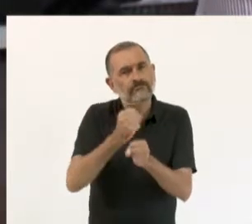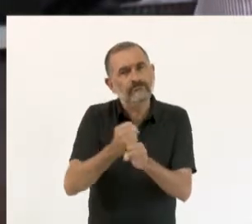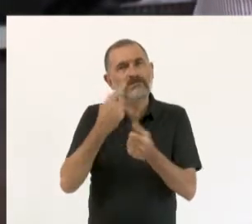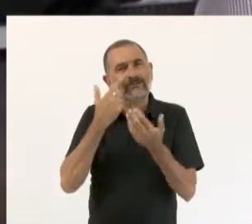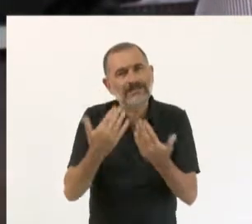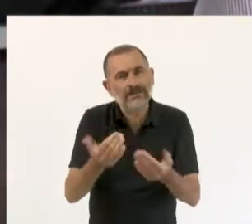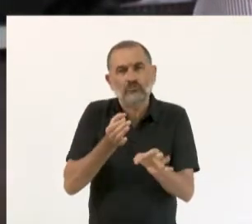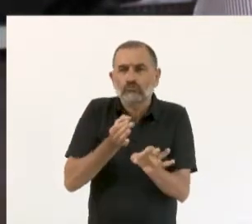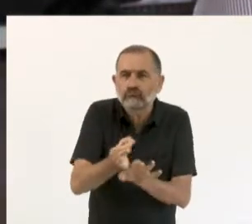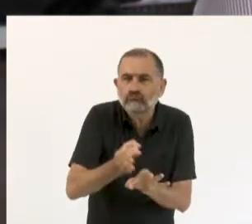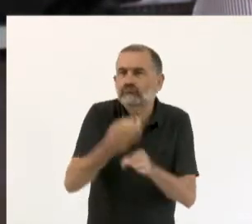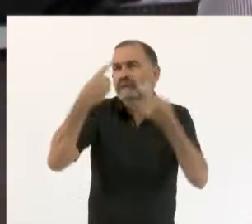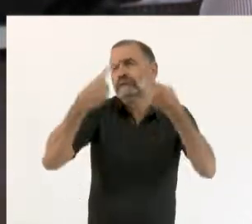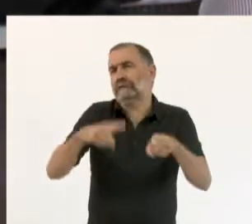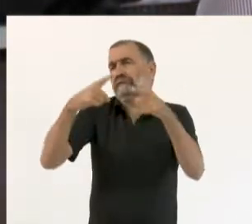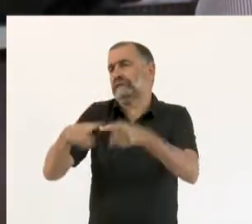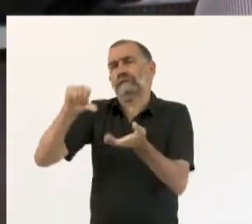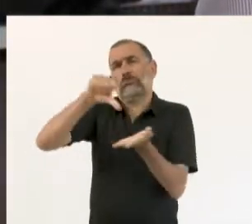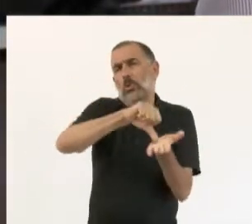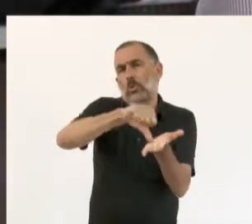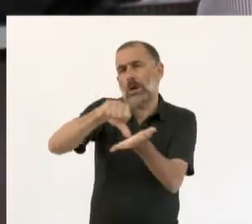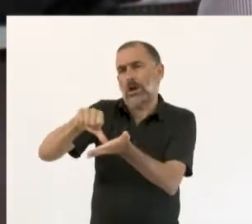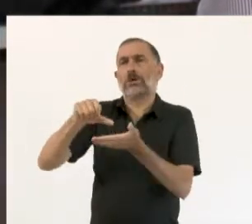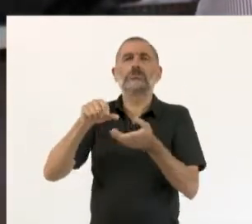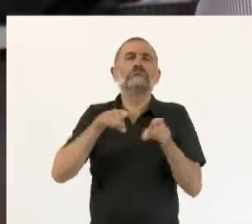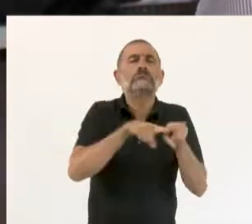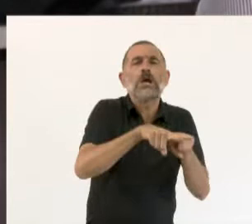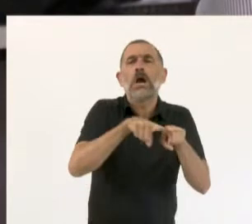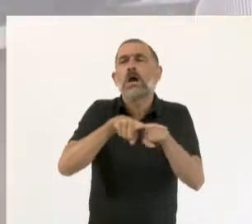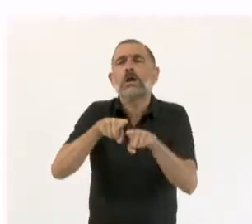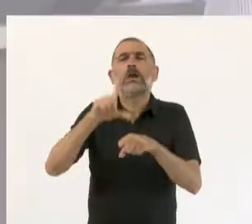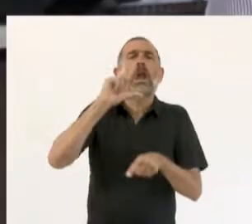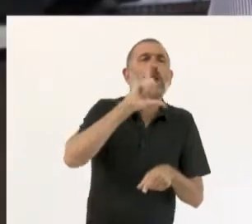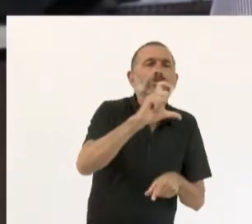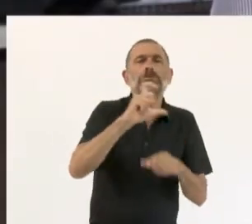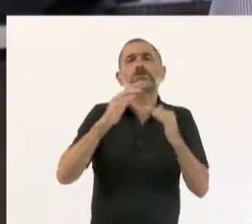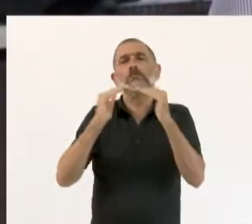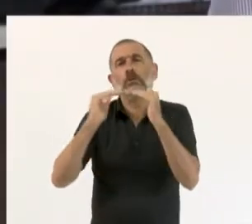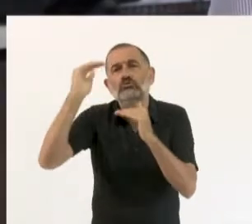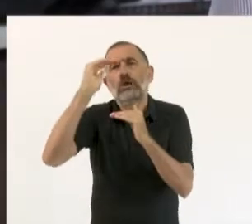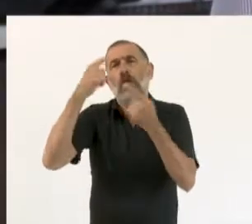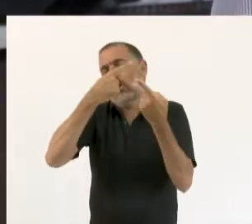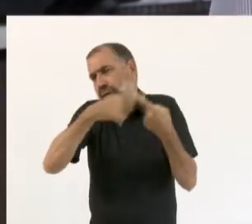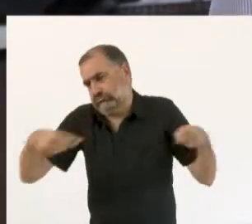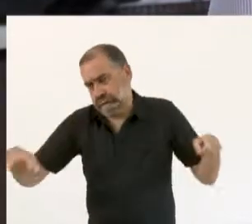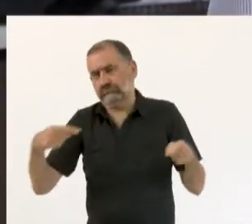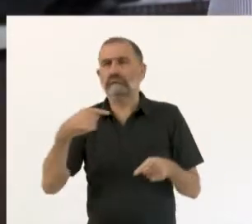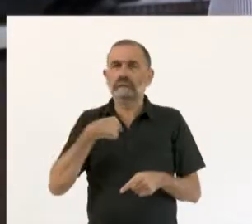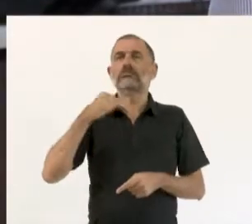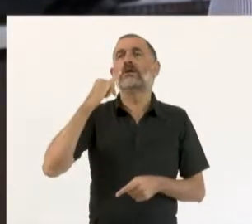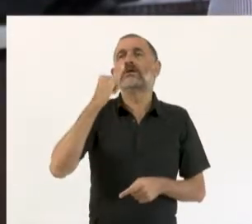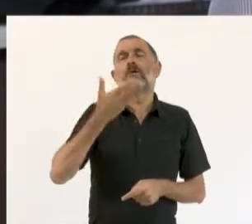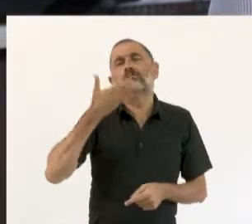de docencia en distintos lugares, tanto de grado como de posgrado. Históricamente lo que ha ocurrido es